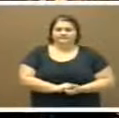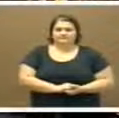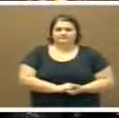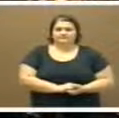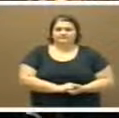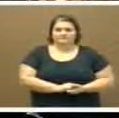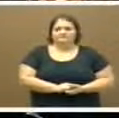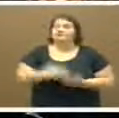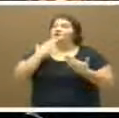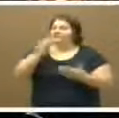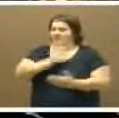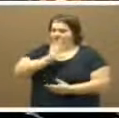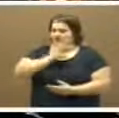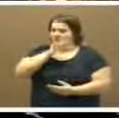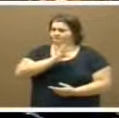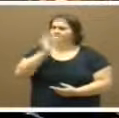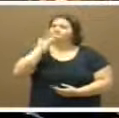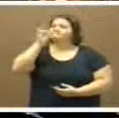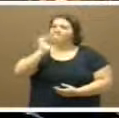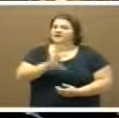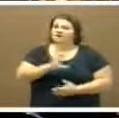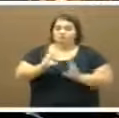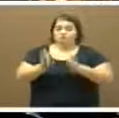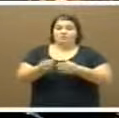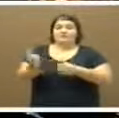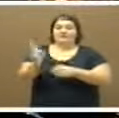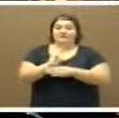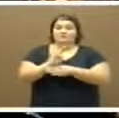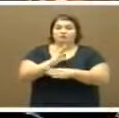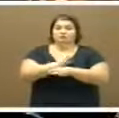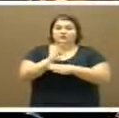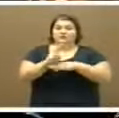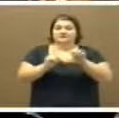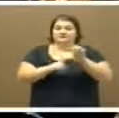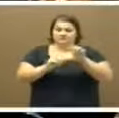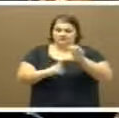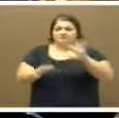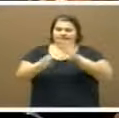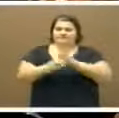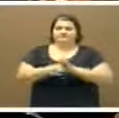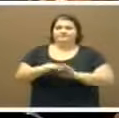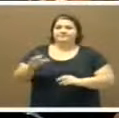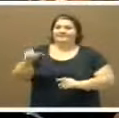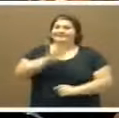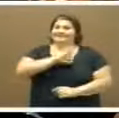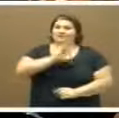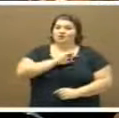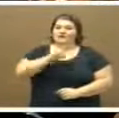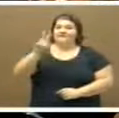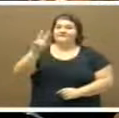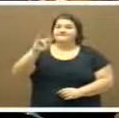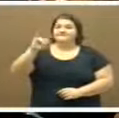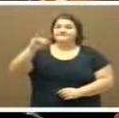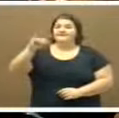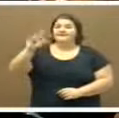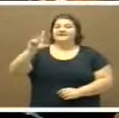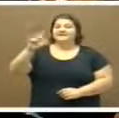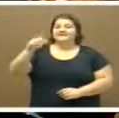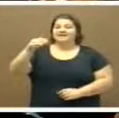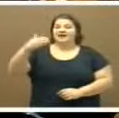Gracias, señoría. continuación, tiene la palabra por el Grupo Parlamentario Popular, Extremadura Unida, la señora Villalba Rivas,